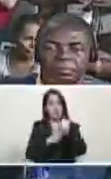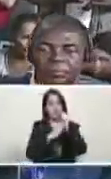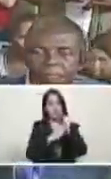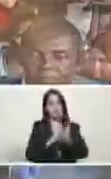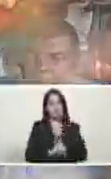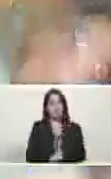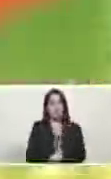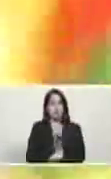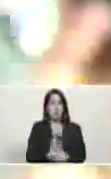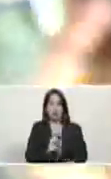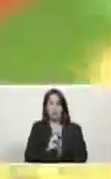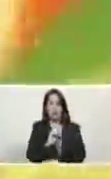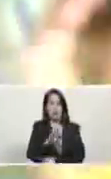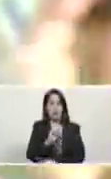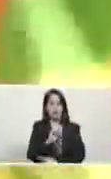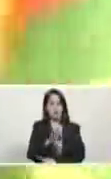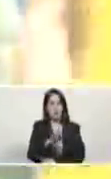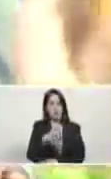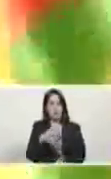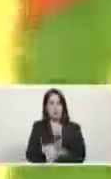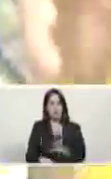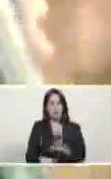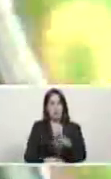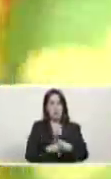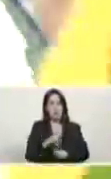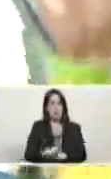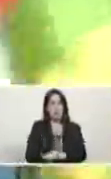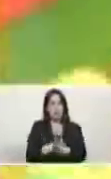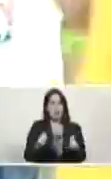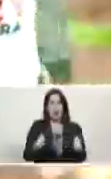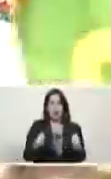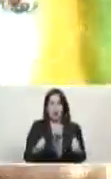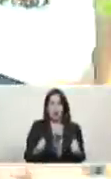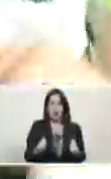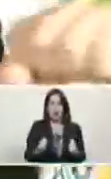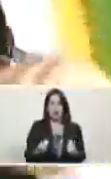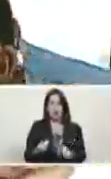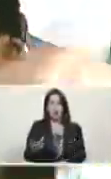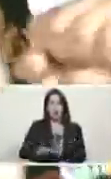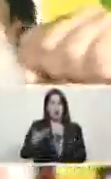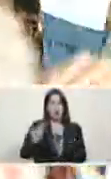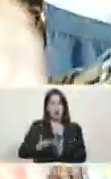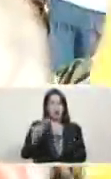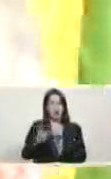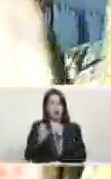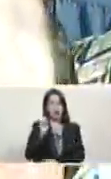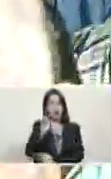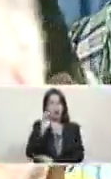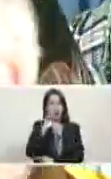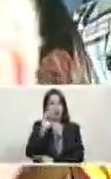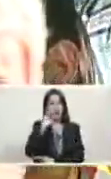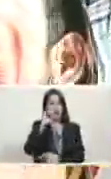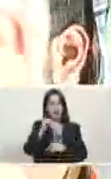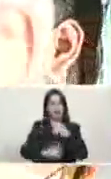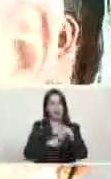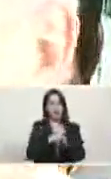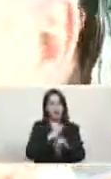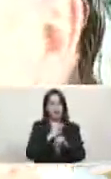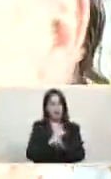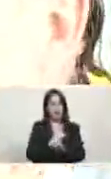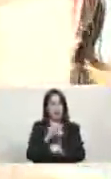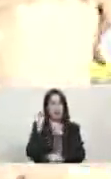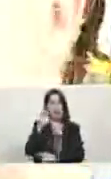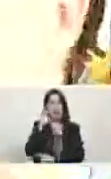parte del mensaje que dan al ejecutivo nacional en esta importante jornada internacional la asamblea